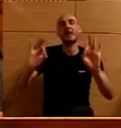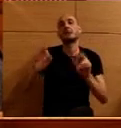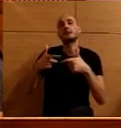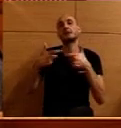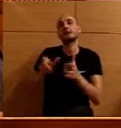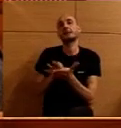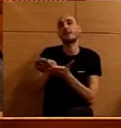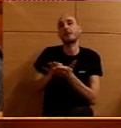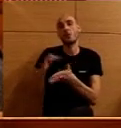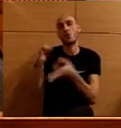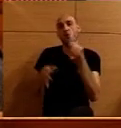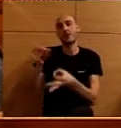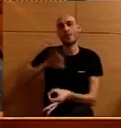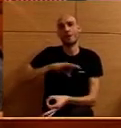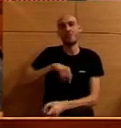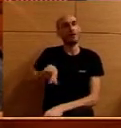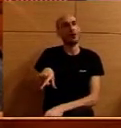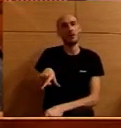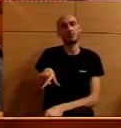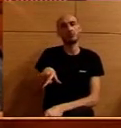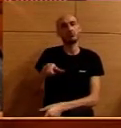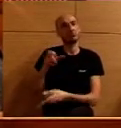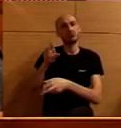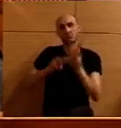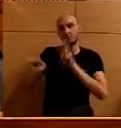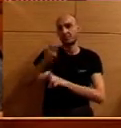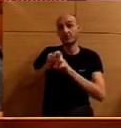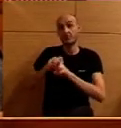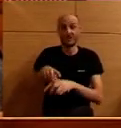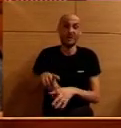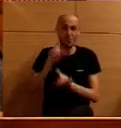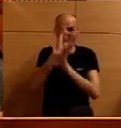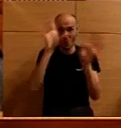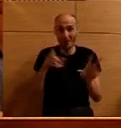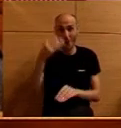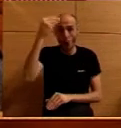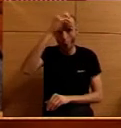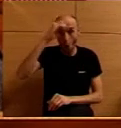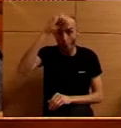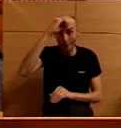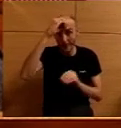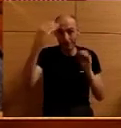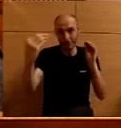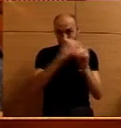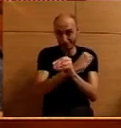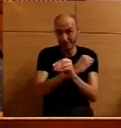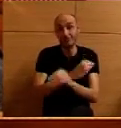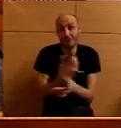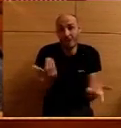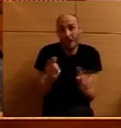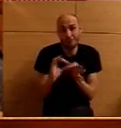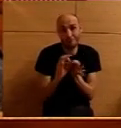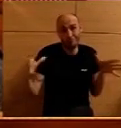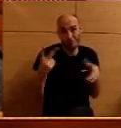Diputación. Siempre. Yo entiendo que ustedes no van a pensar como nosotros, claro que no. ¿Cómo van a pensar como nosotros? Es que no tenemos nada que ver. Pero resulta que en